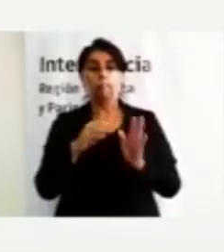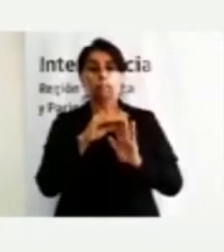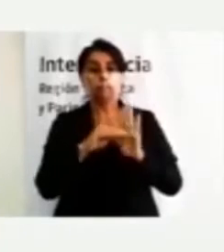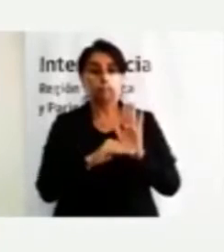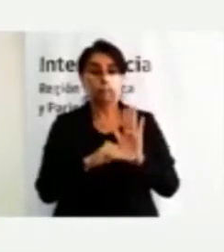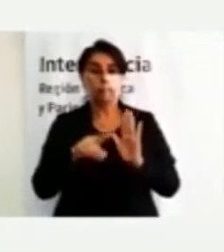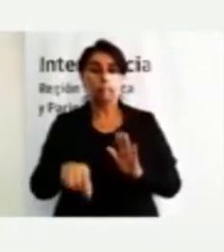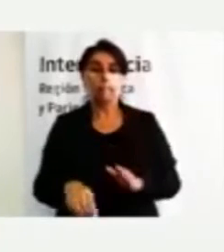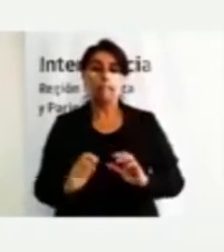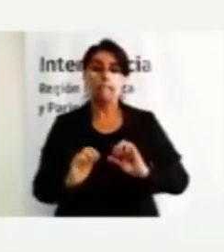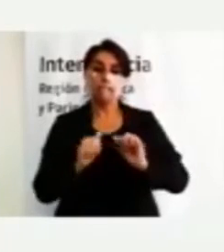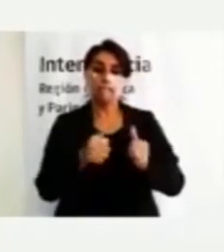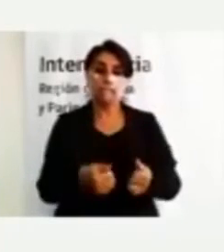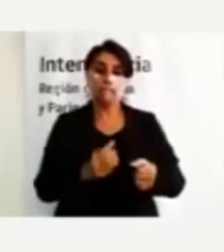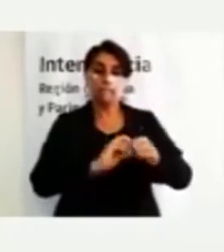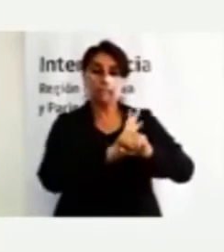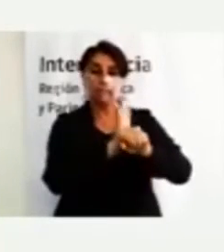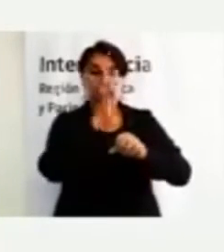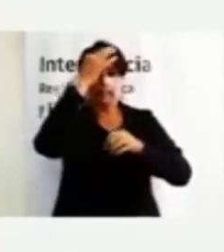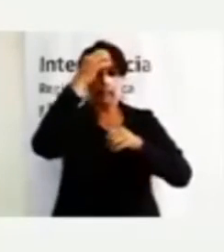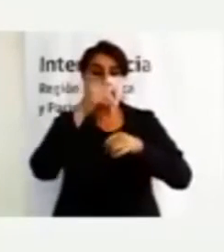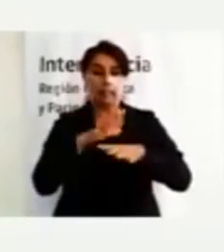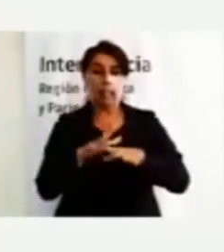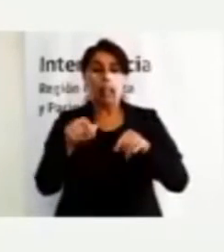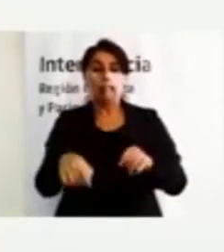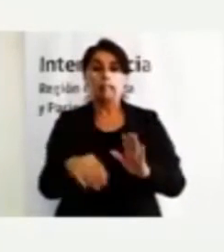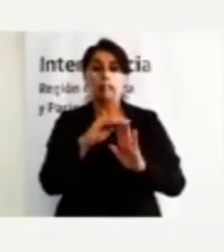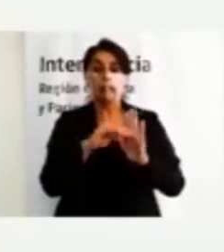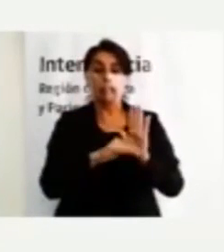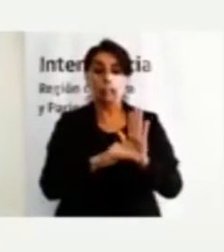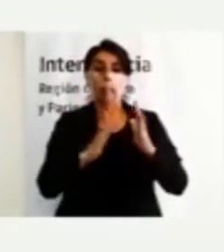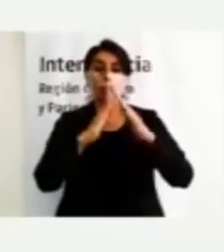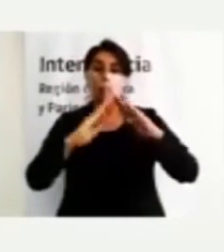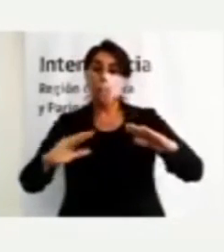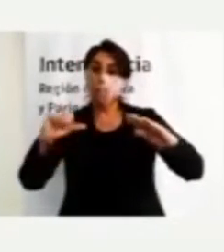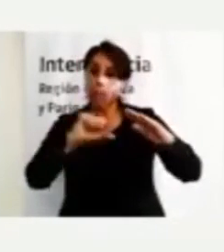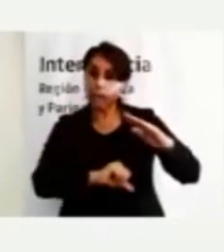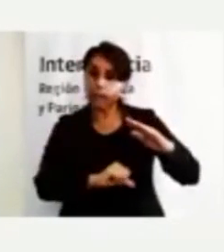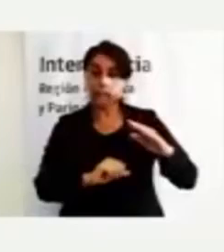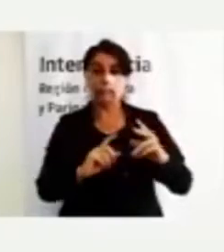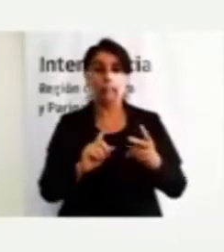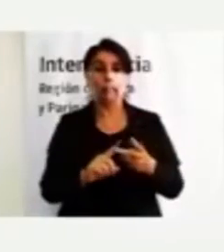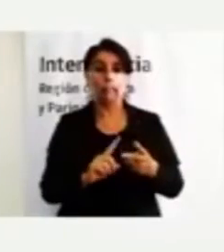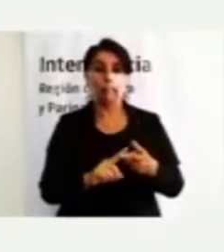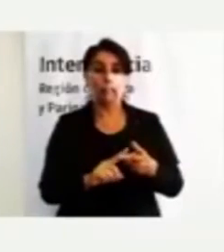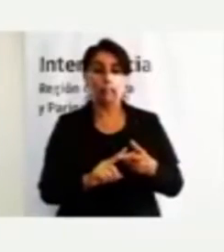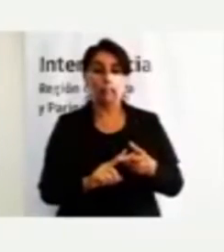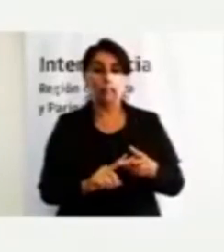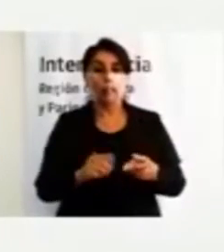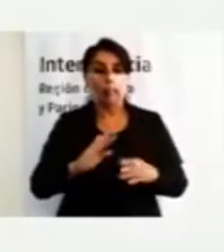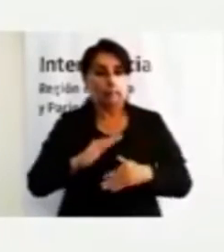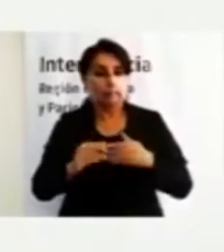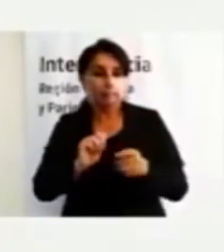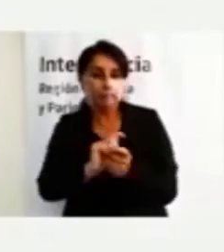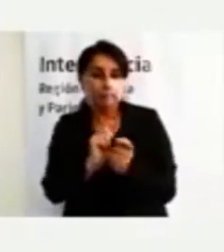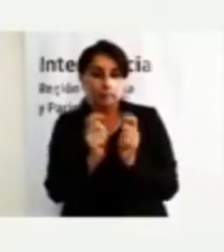pandemia del COVID-19. Estas fases son la cuarentena, la